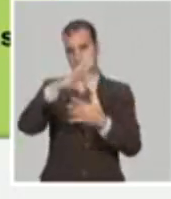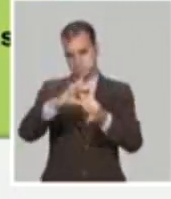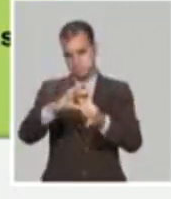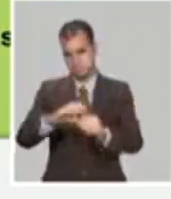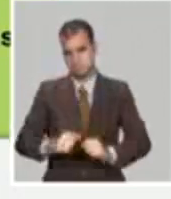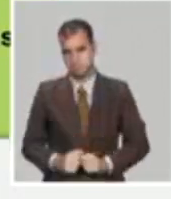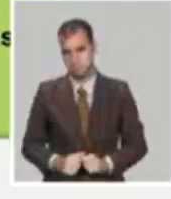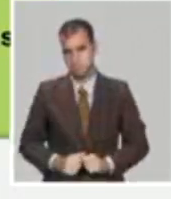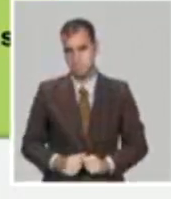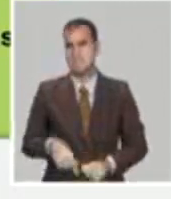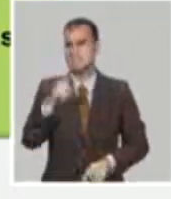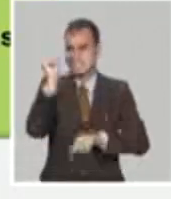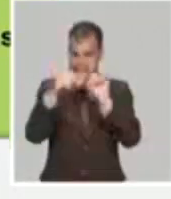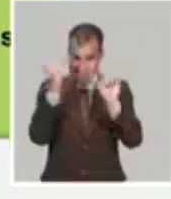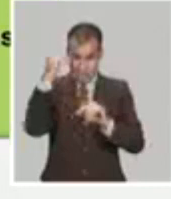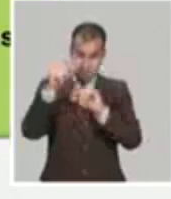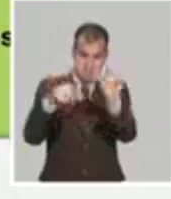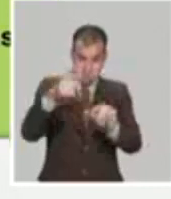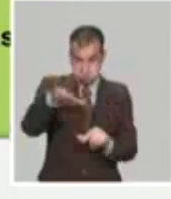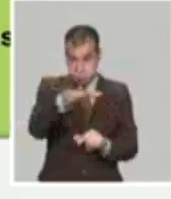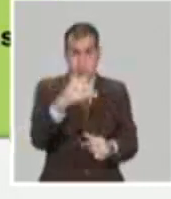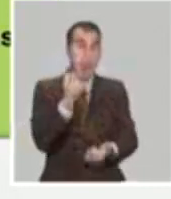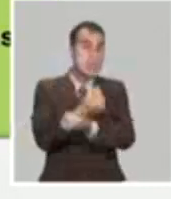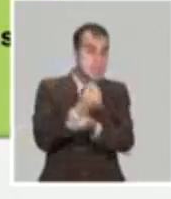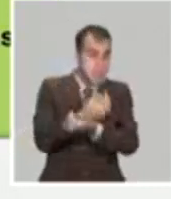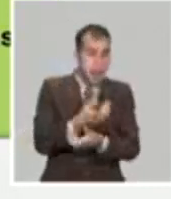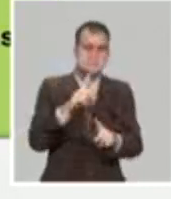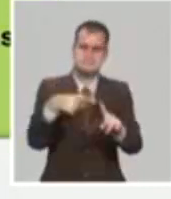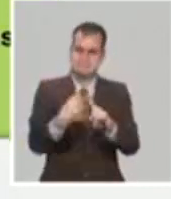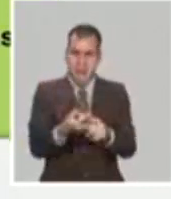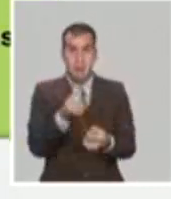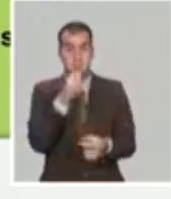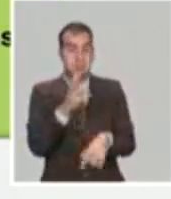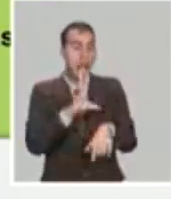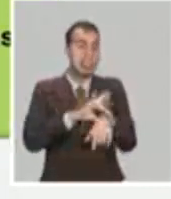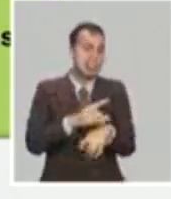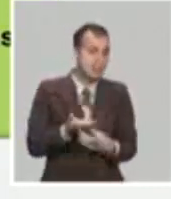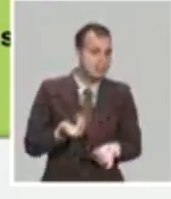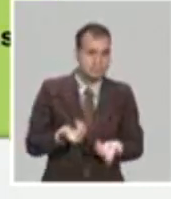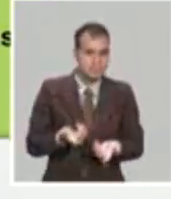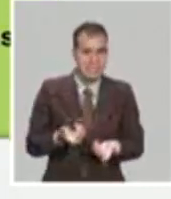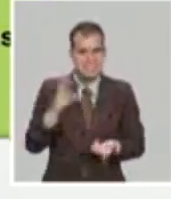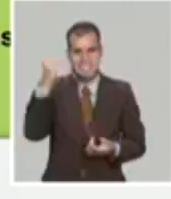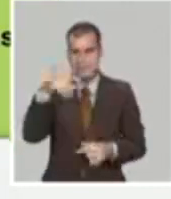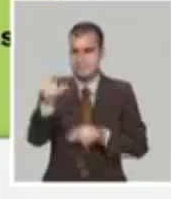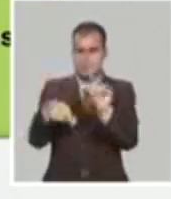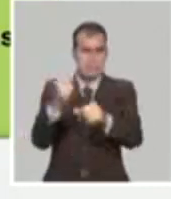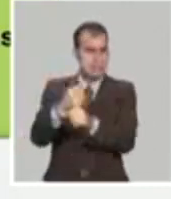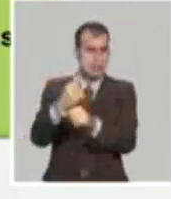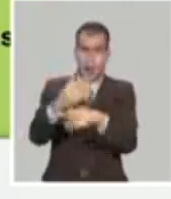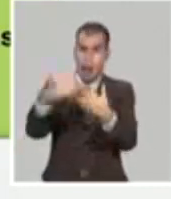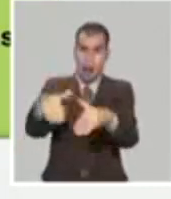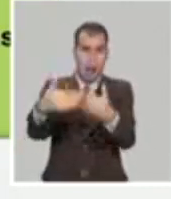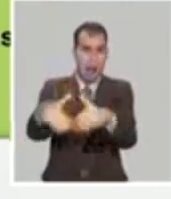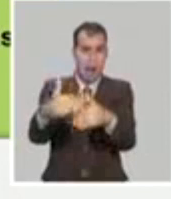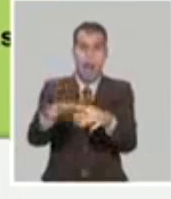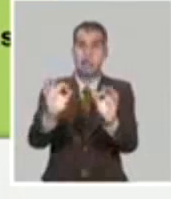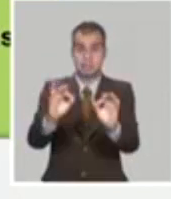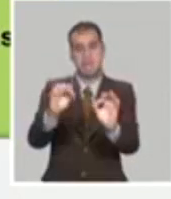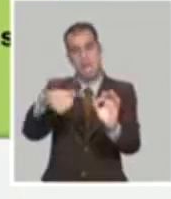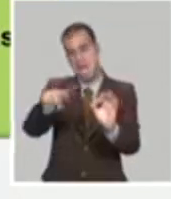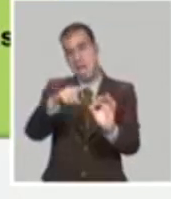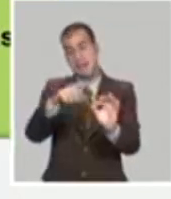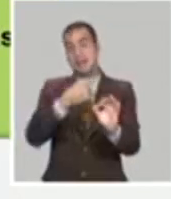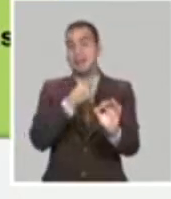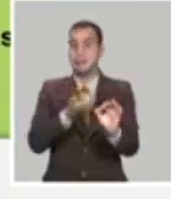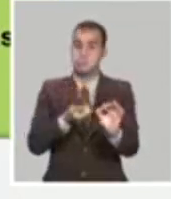vulnerable y también del grupo poblacional que es laboralmente activo, que está fundamentalmente en la calle y que después son los que, una